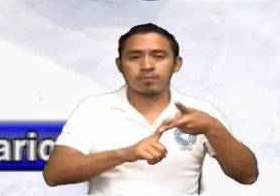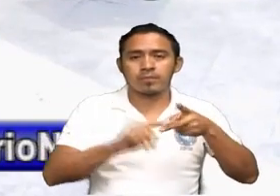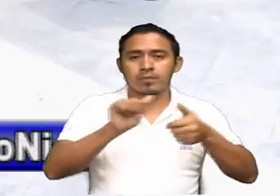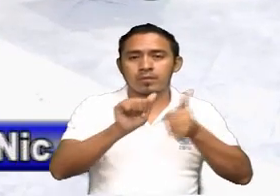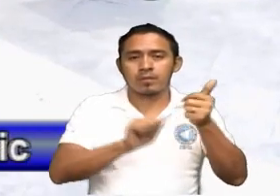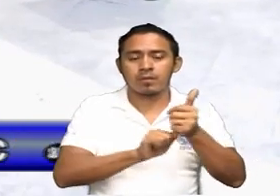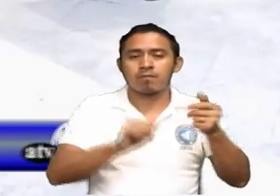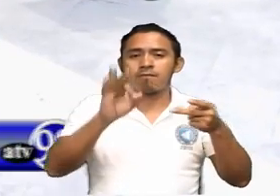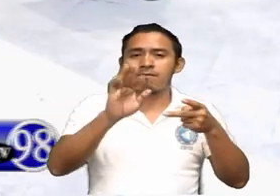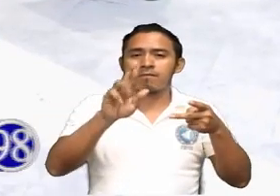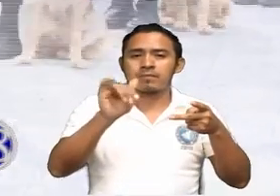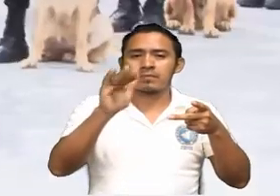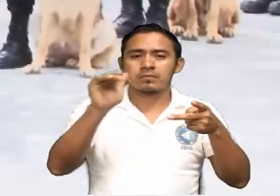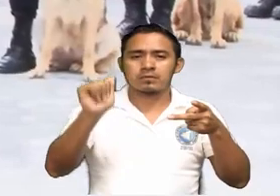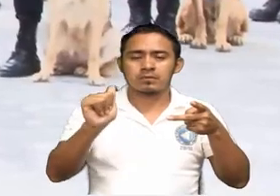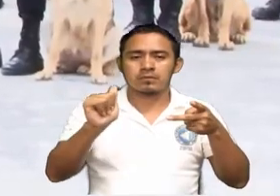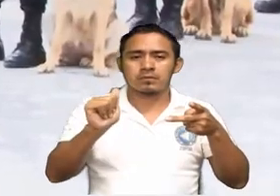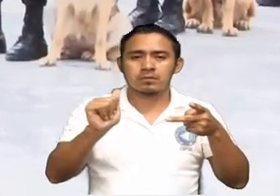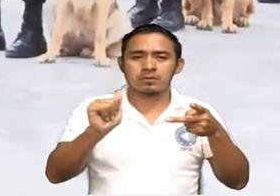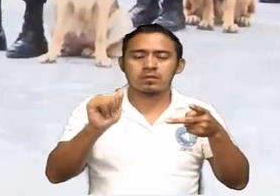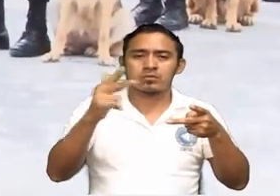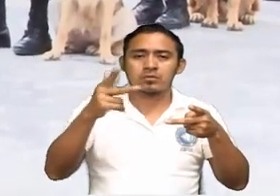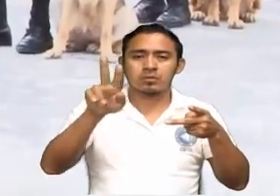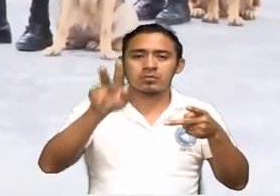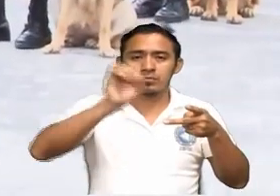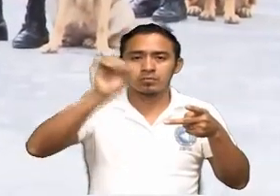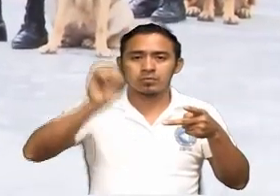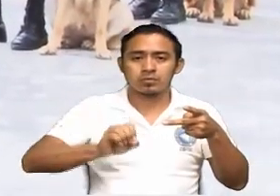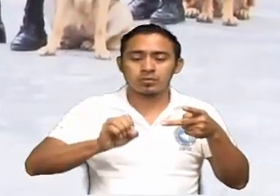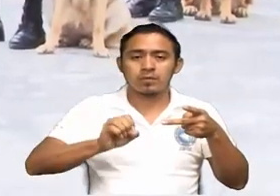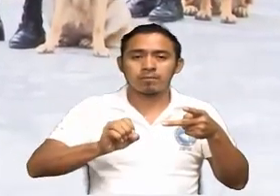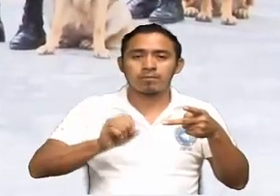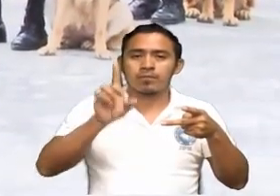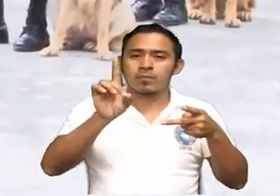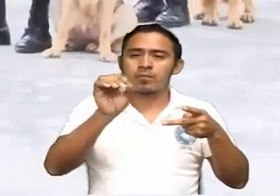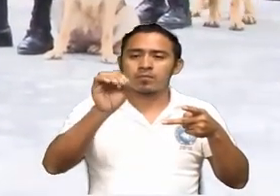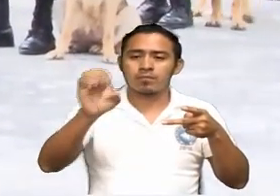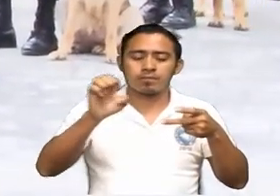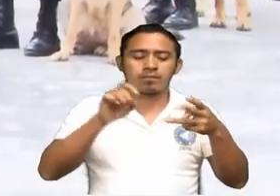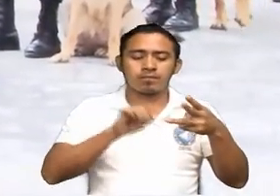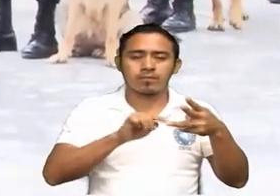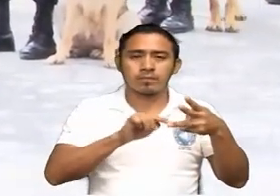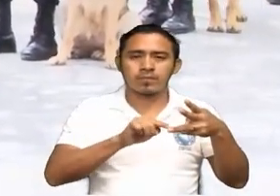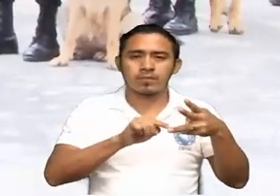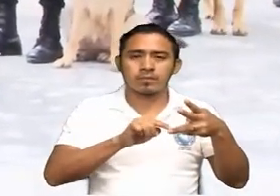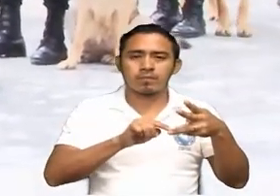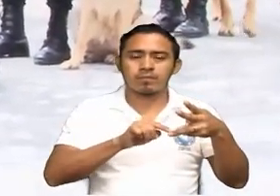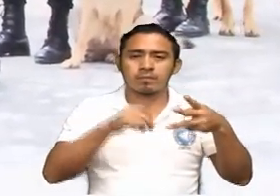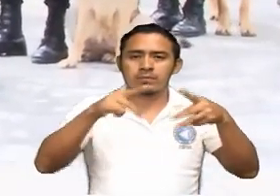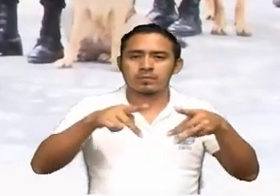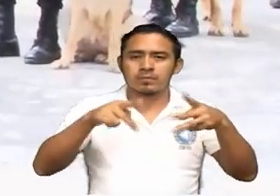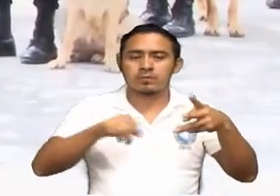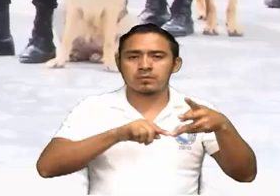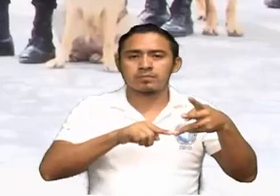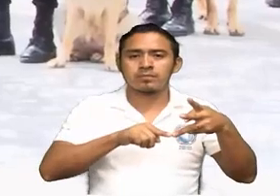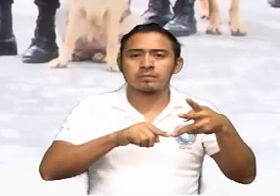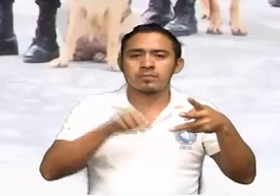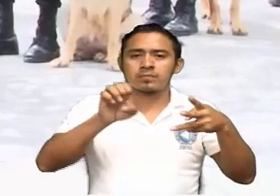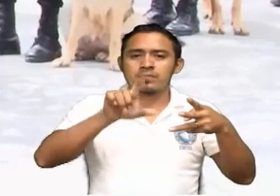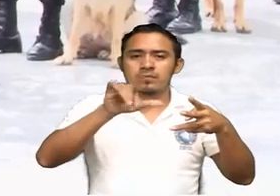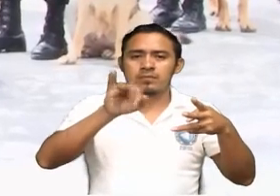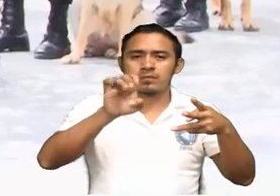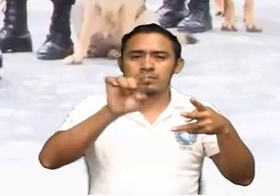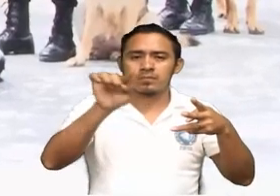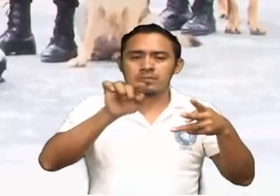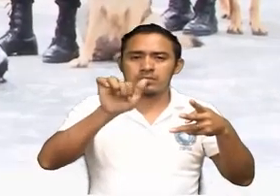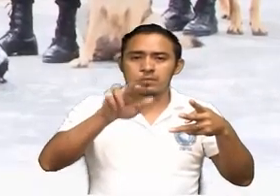suboficial Francisca Isamar Hernández, con 82% del DOE, y el tercer expediente perteneció al suboficial Eliezer Rosales,